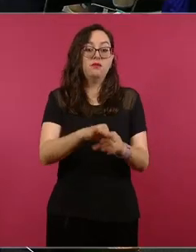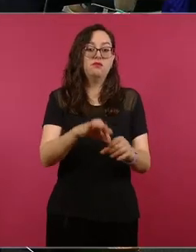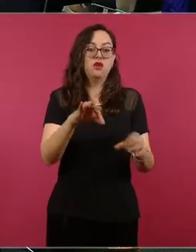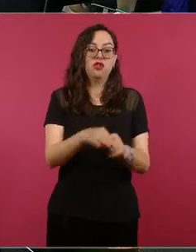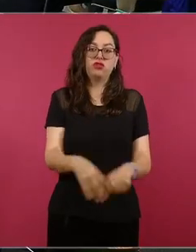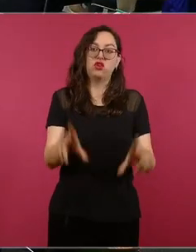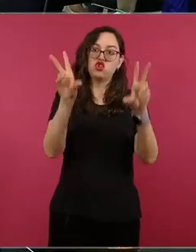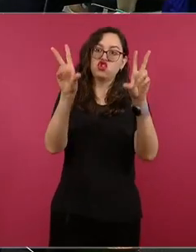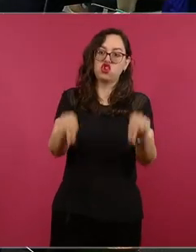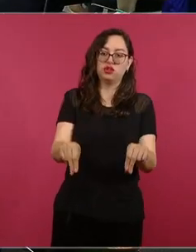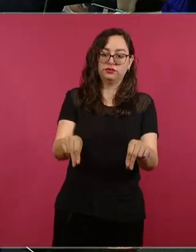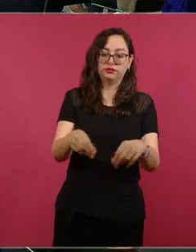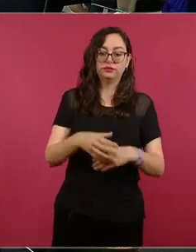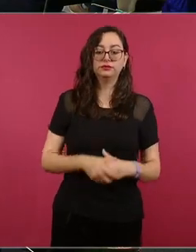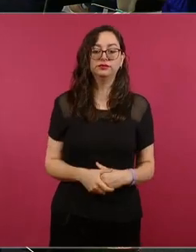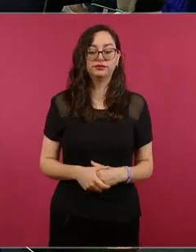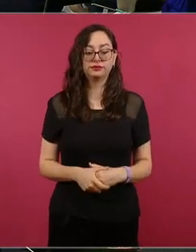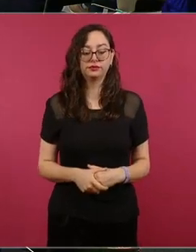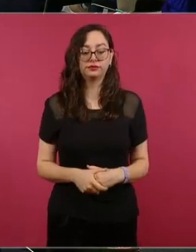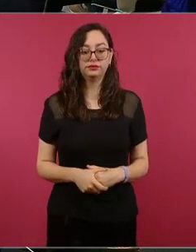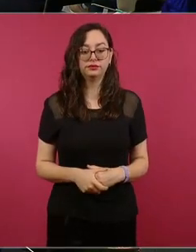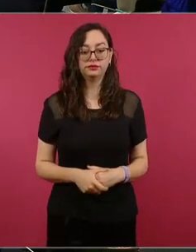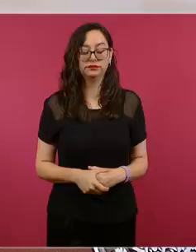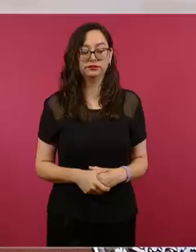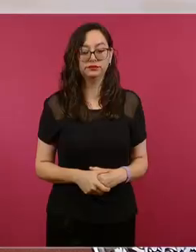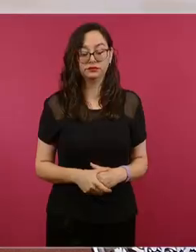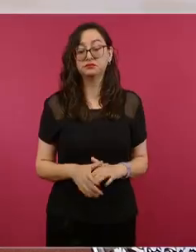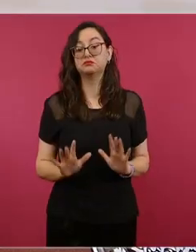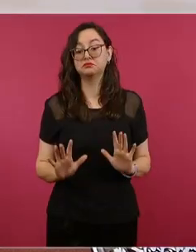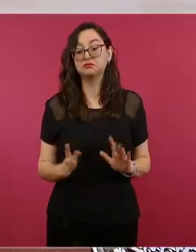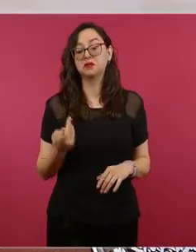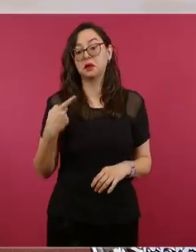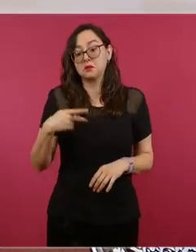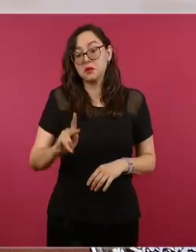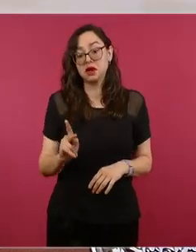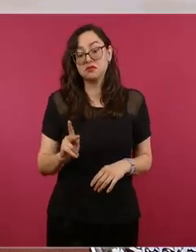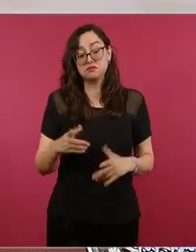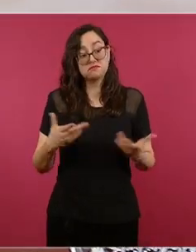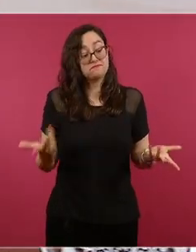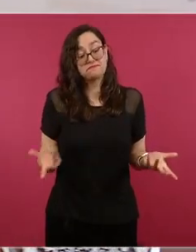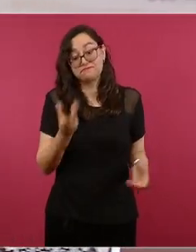ya se están resignando